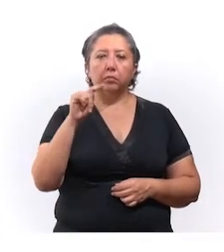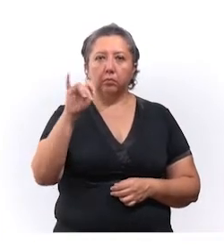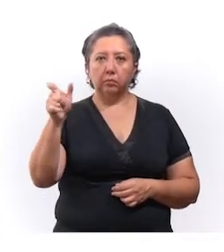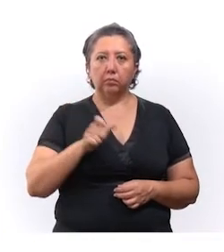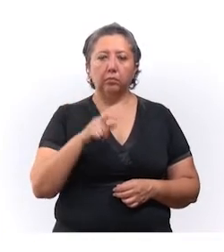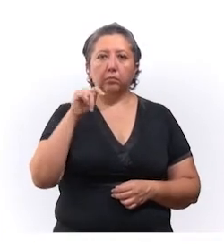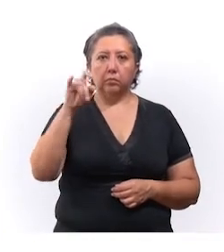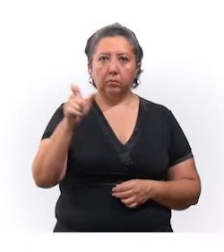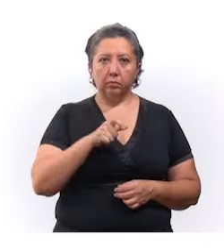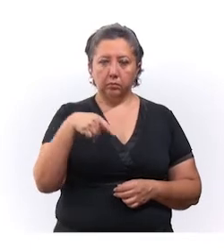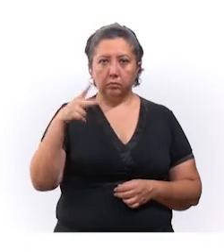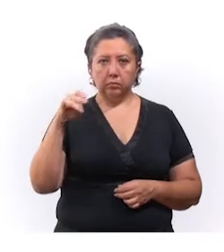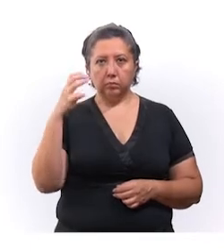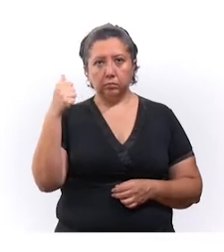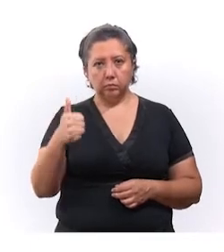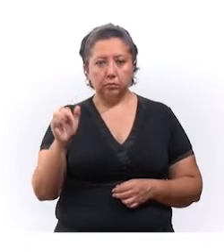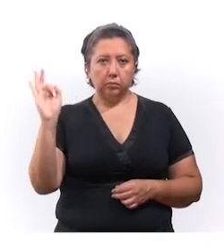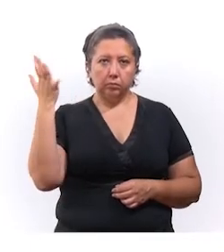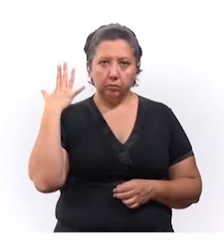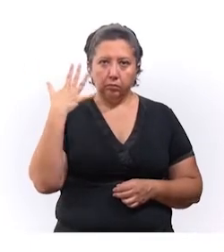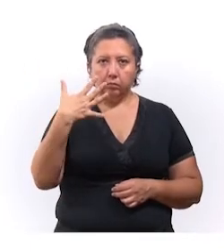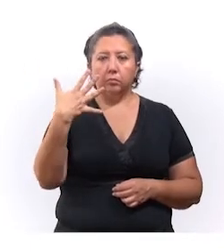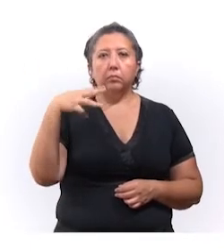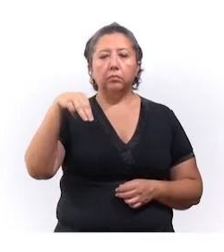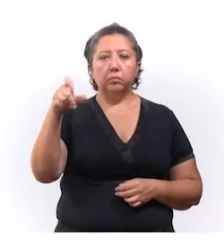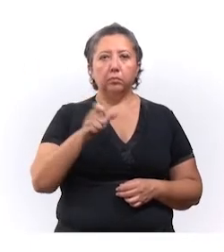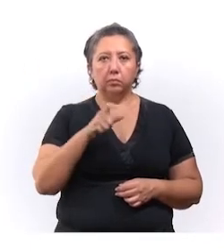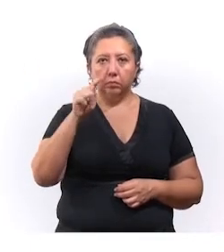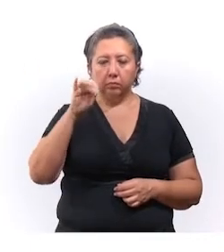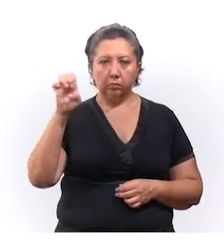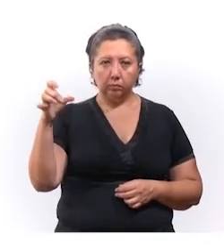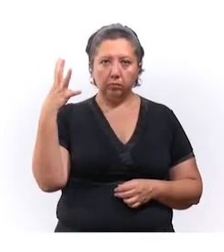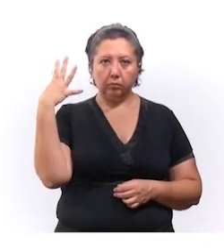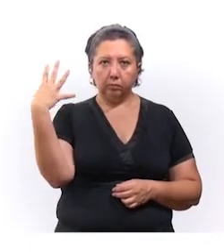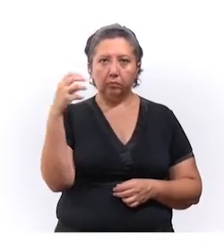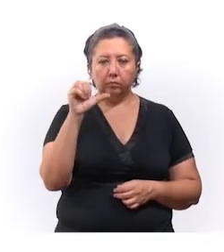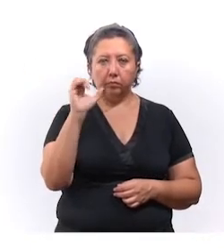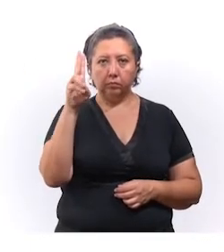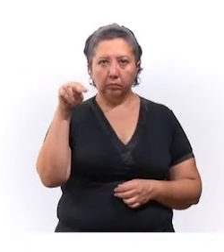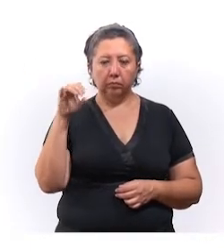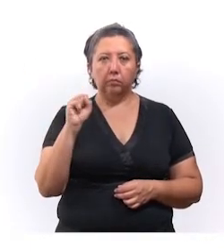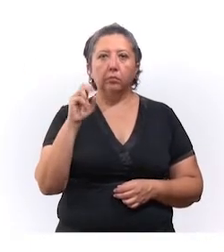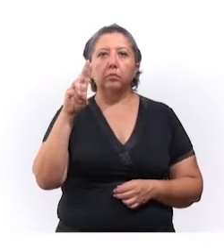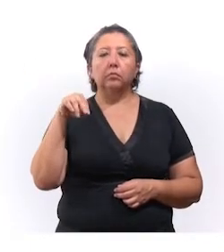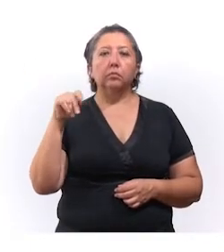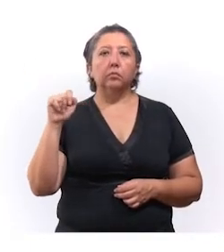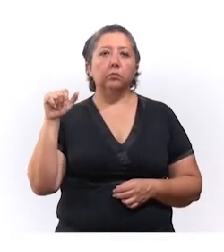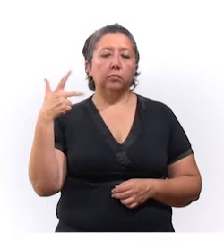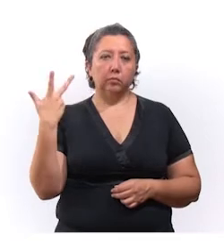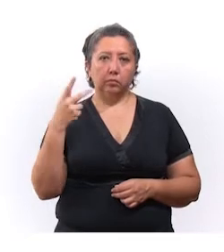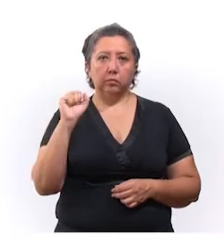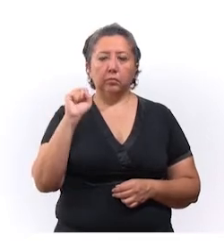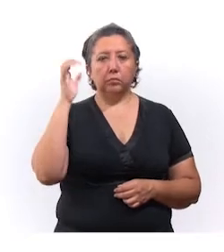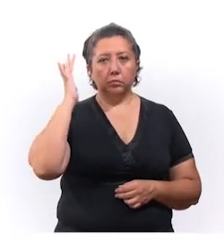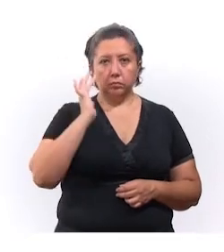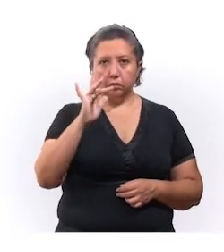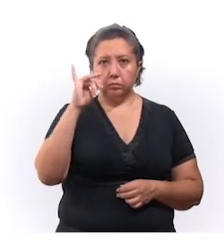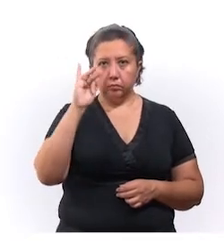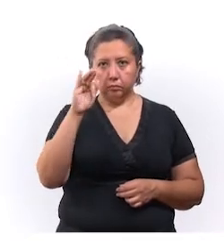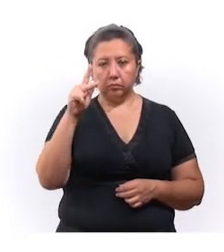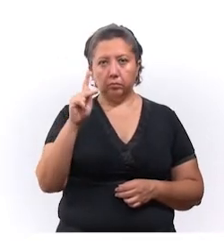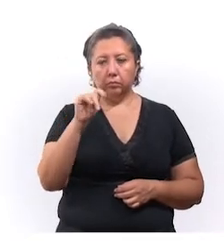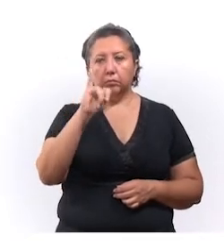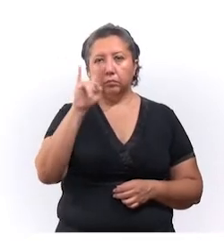Tecash, Tixcocop, 6 foráneos, 5 en Maxcanú y Ticul, 4 en Acanqué y Cuncunul, 3 en San Felipe, Tixpehual